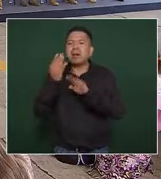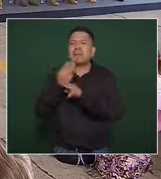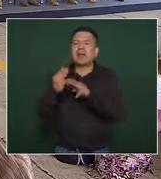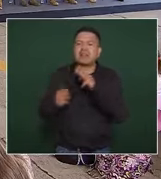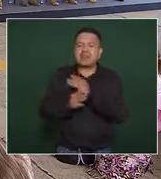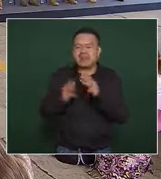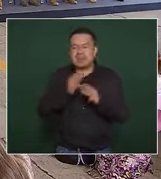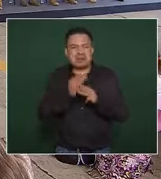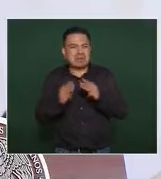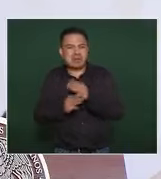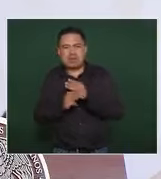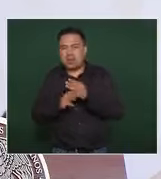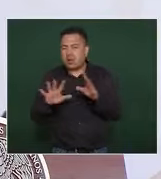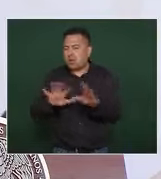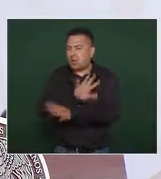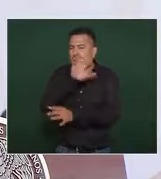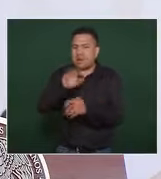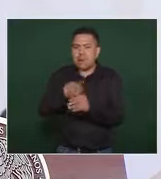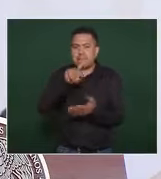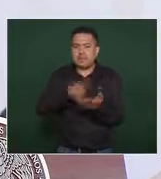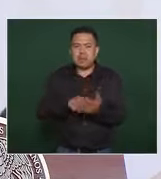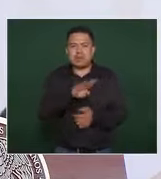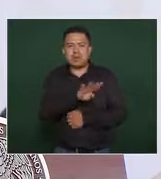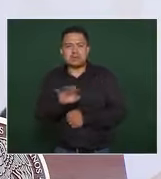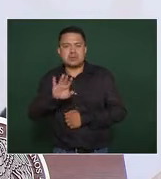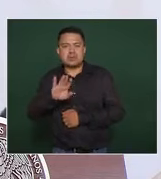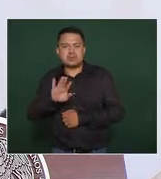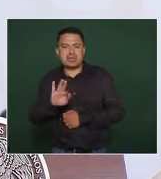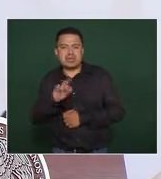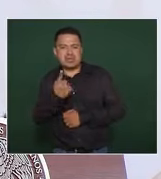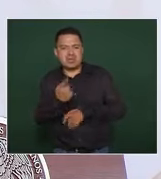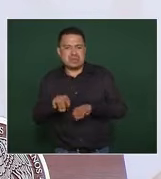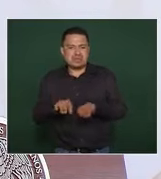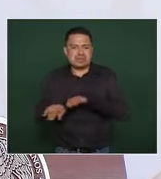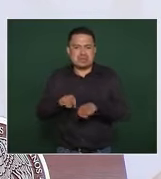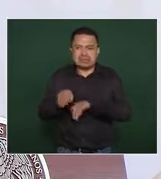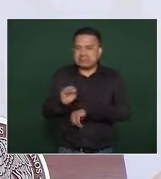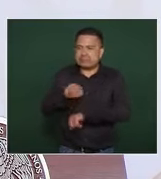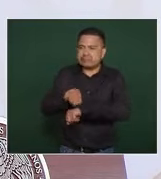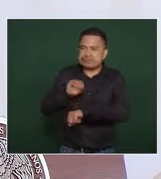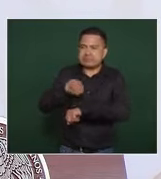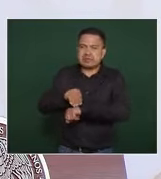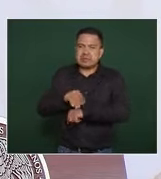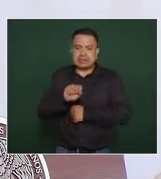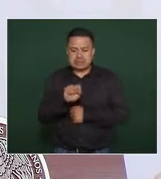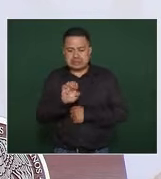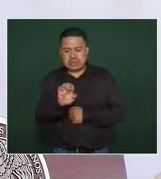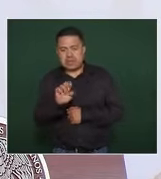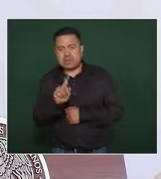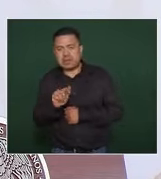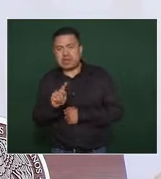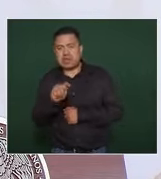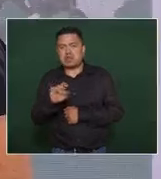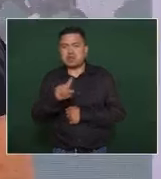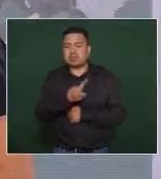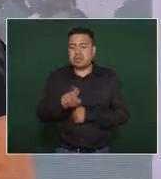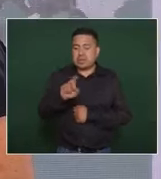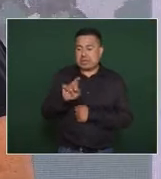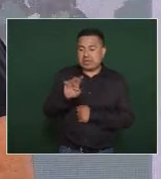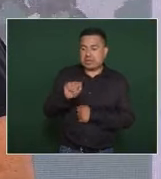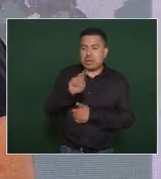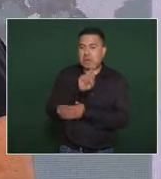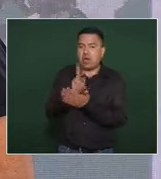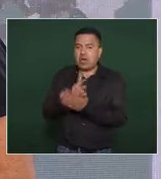equipamientos, tenemos un total de 1.441 acciones, de las cuales la SEDATU contempla 139